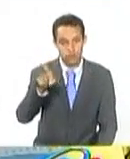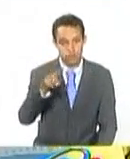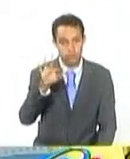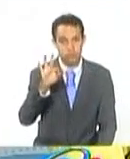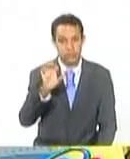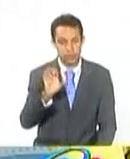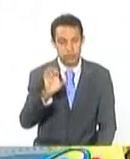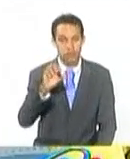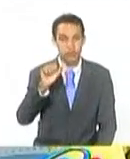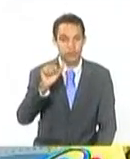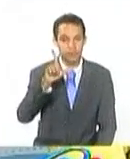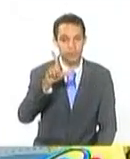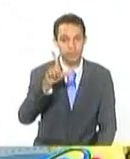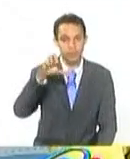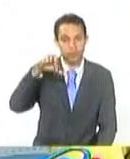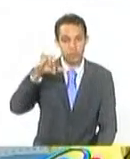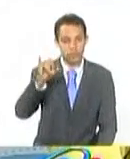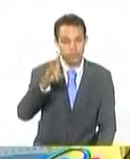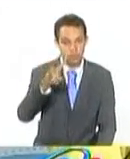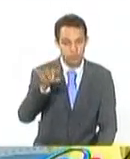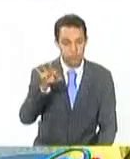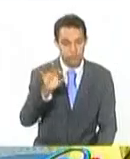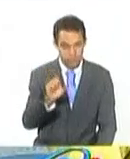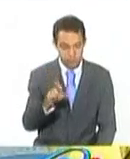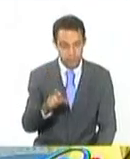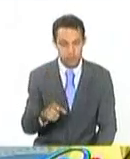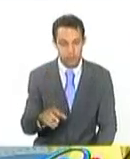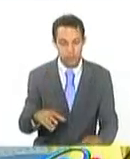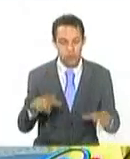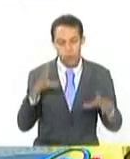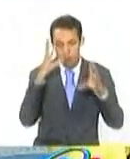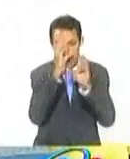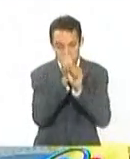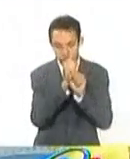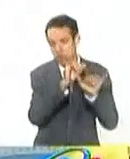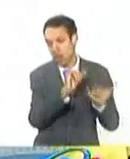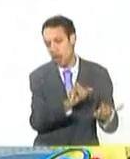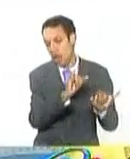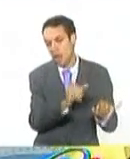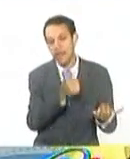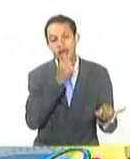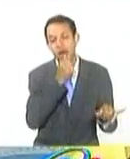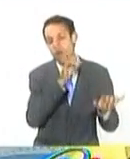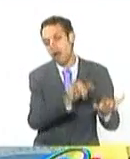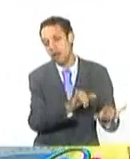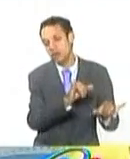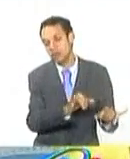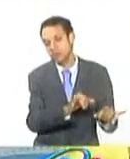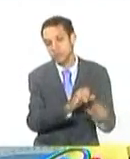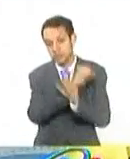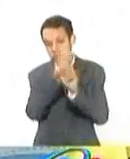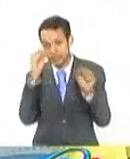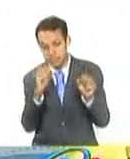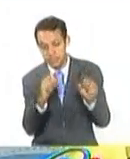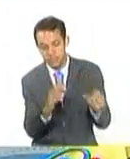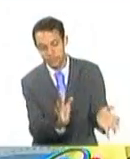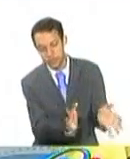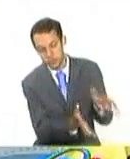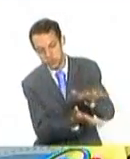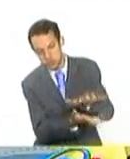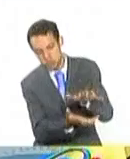moja al otro día se bota el agua con que se remojo se juaga muy bien porque la cascarilla del